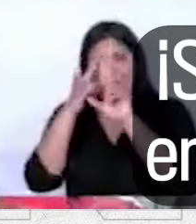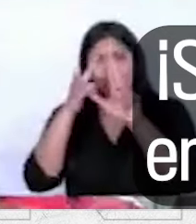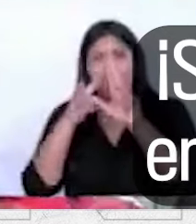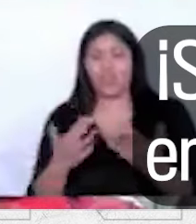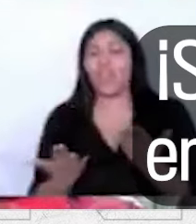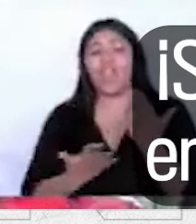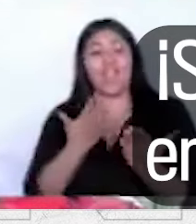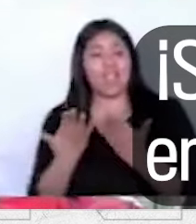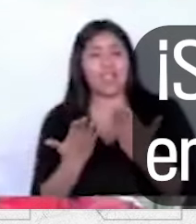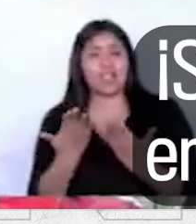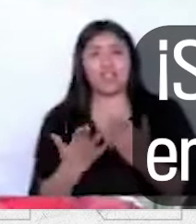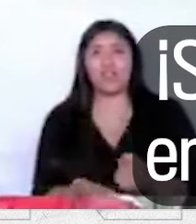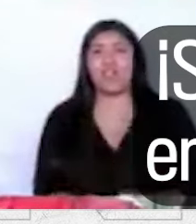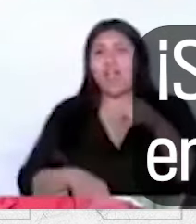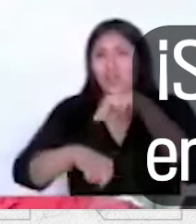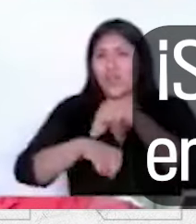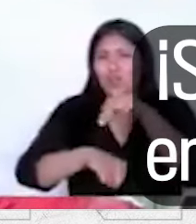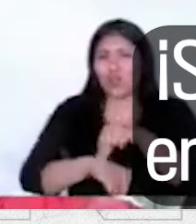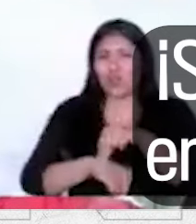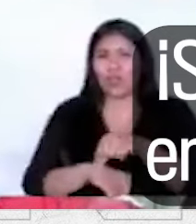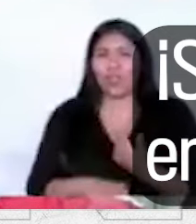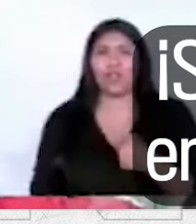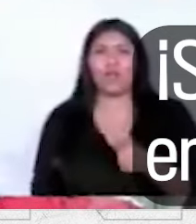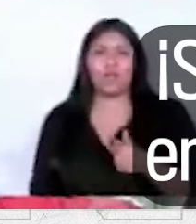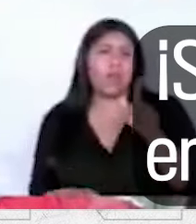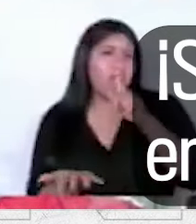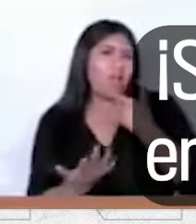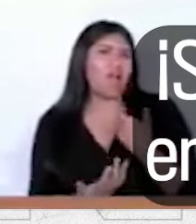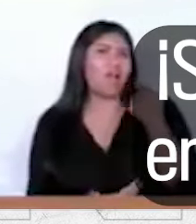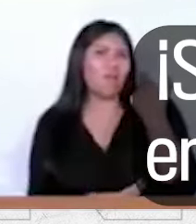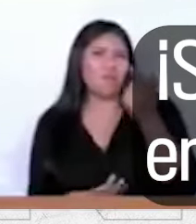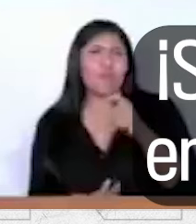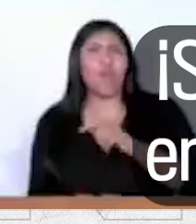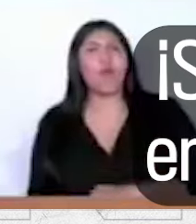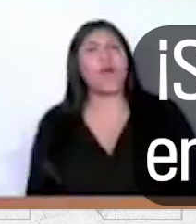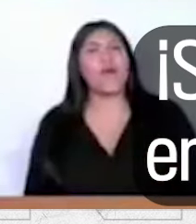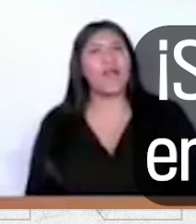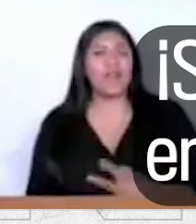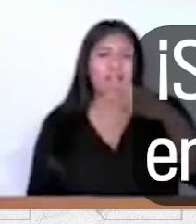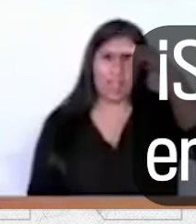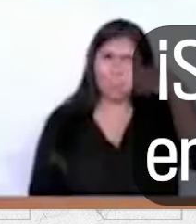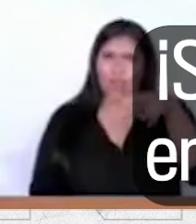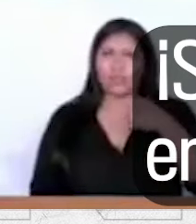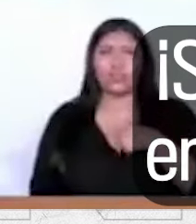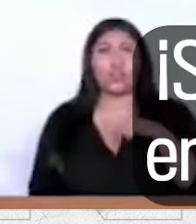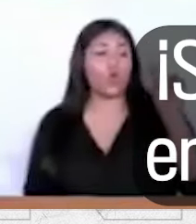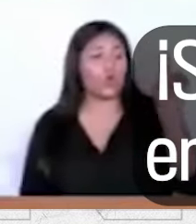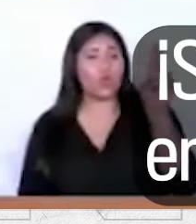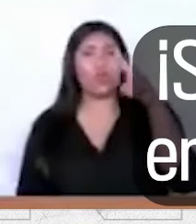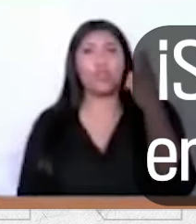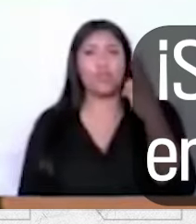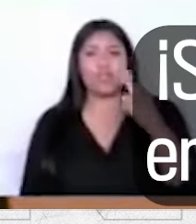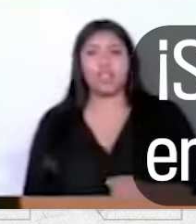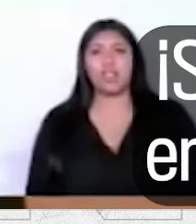doctorado. A mí mi educación me la pagó el pueblo de México porque estuve en universidad pública.